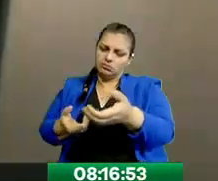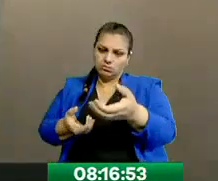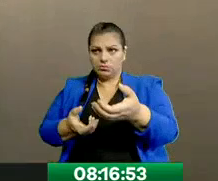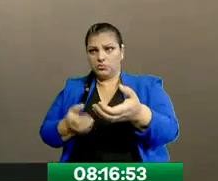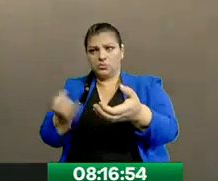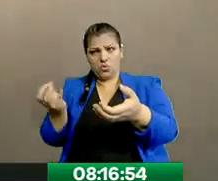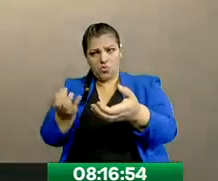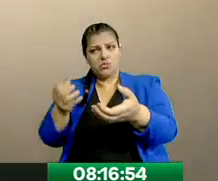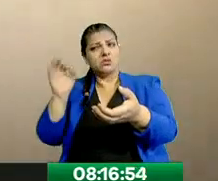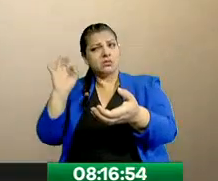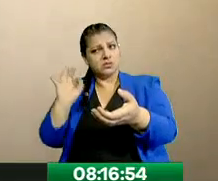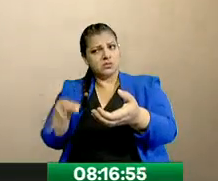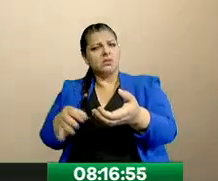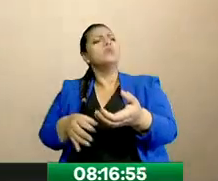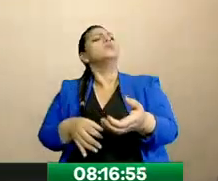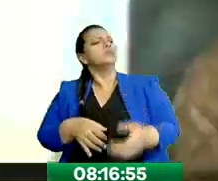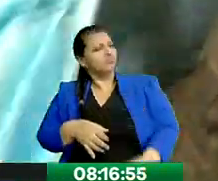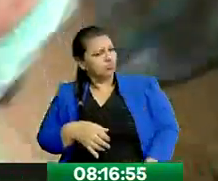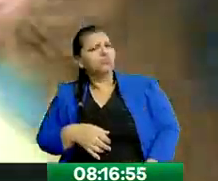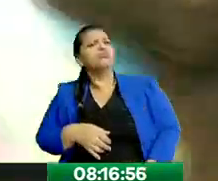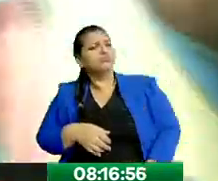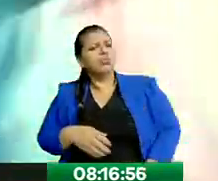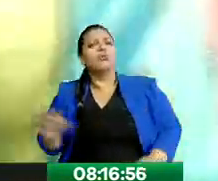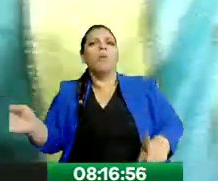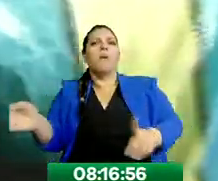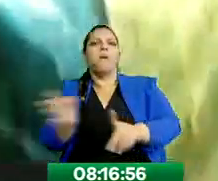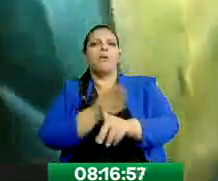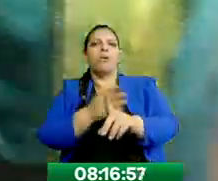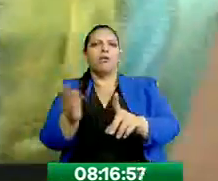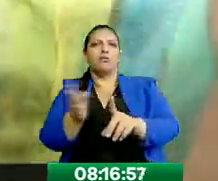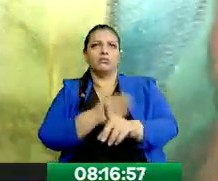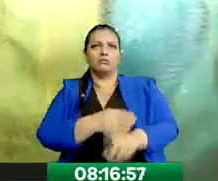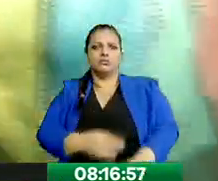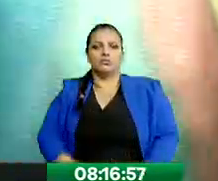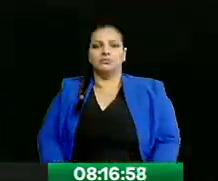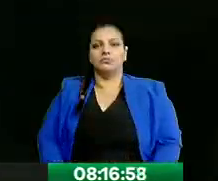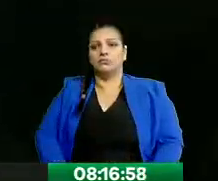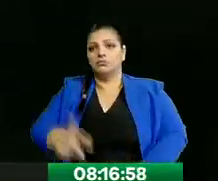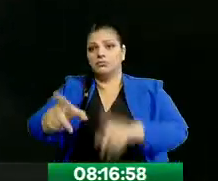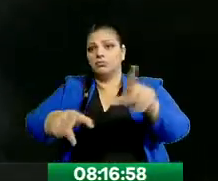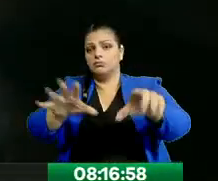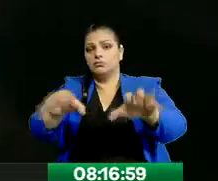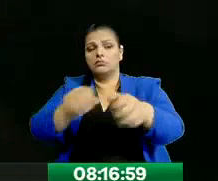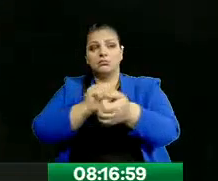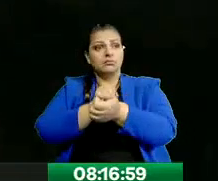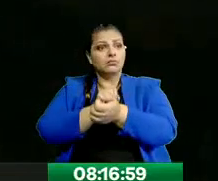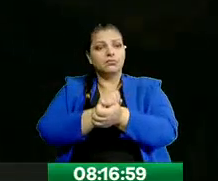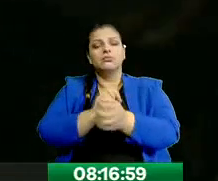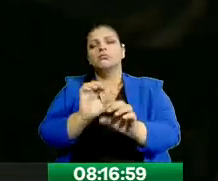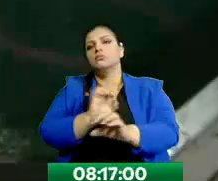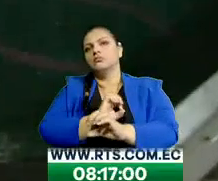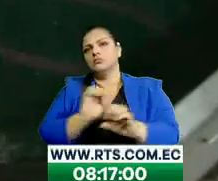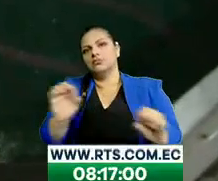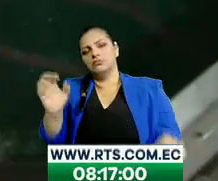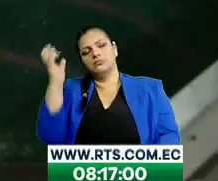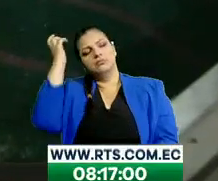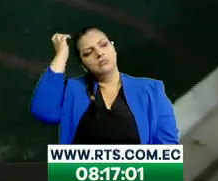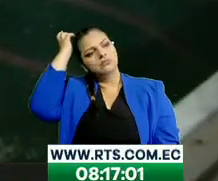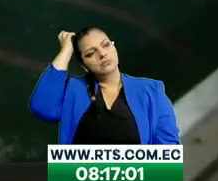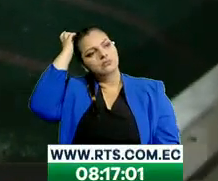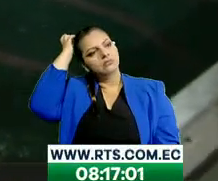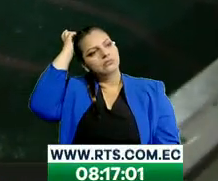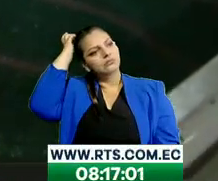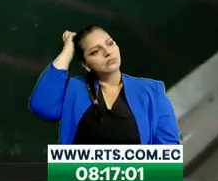originales. En este último caso, no hubo personas aprehendidas, informó Jorge